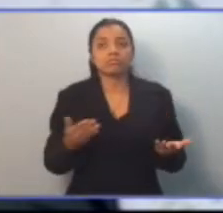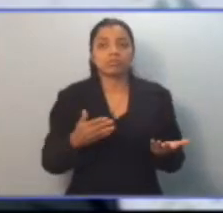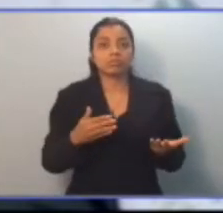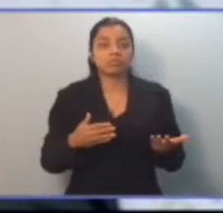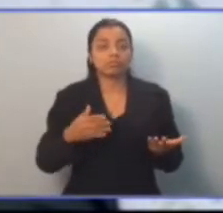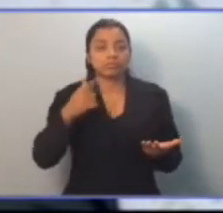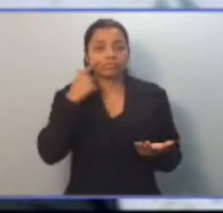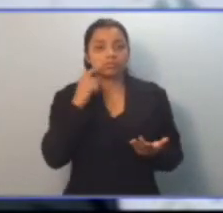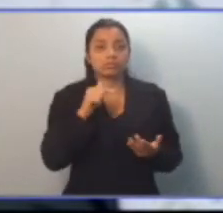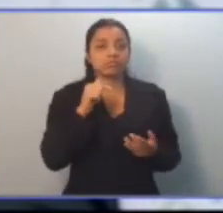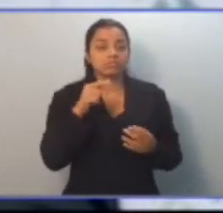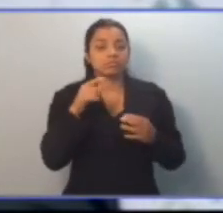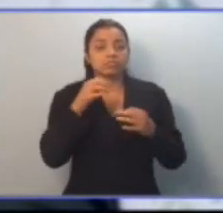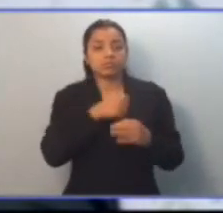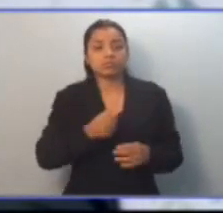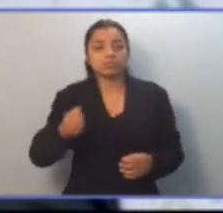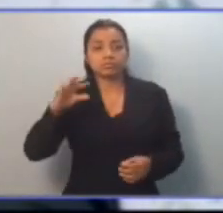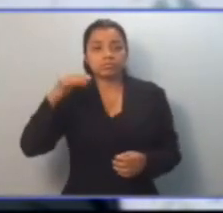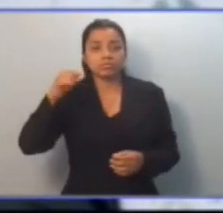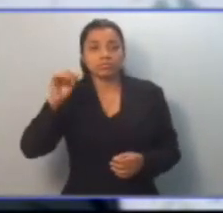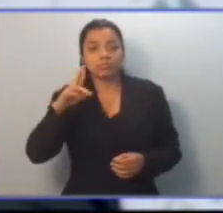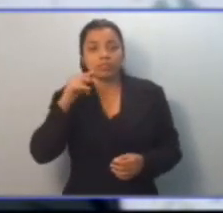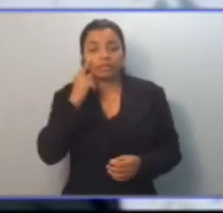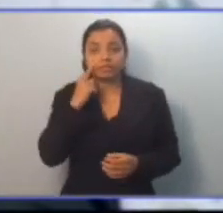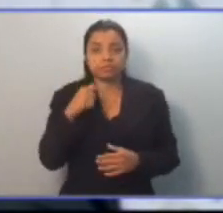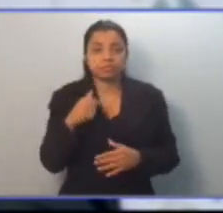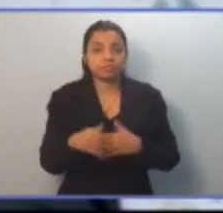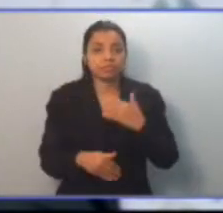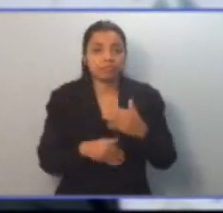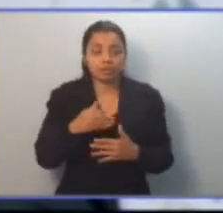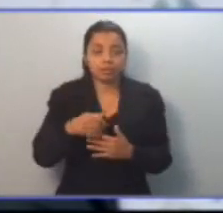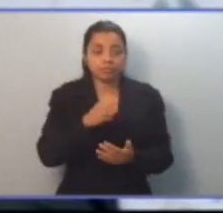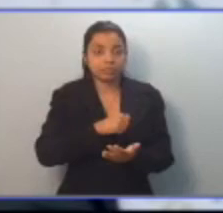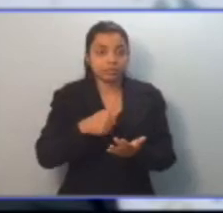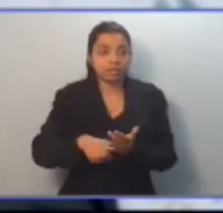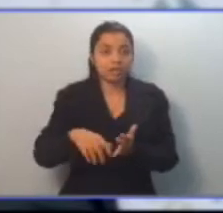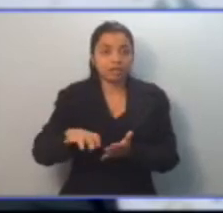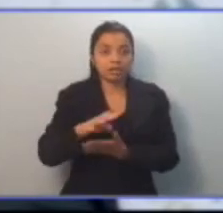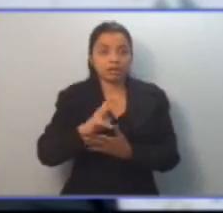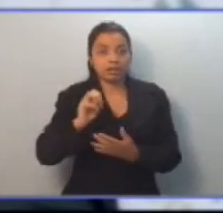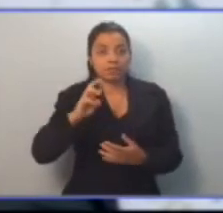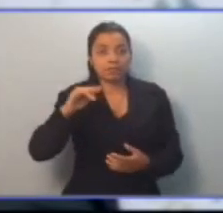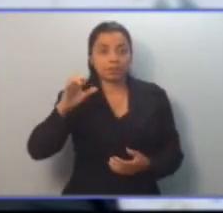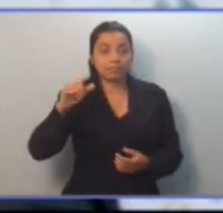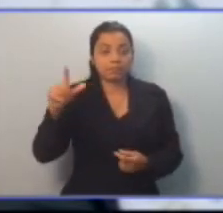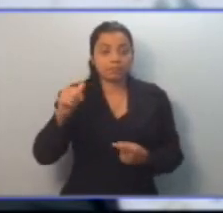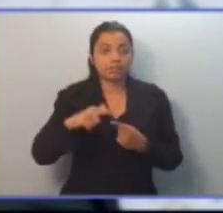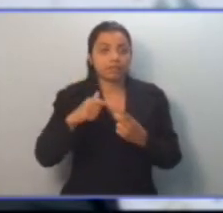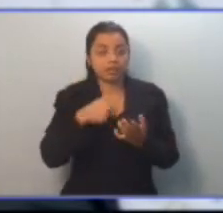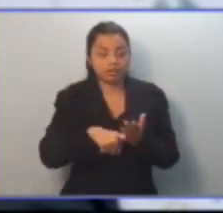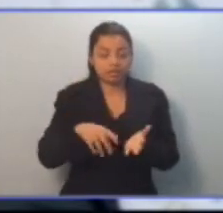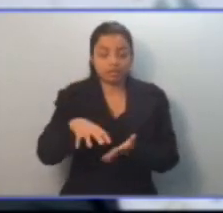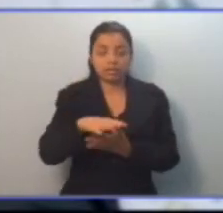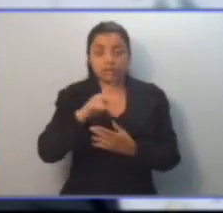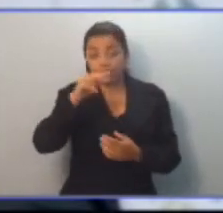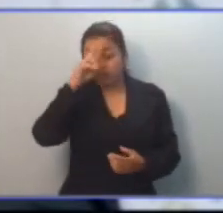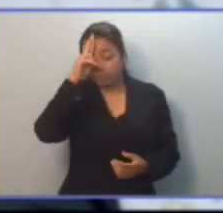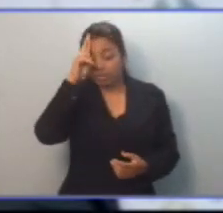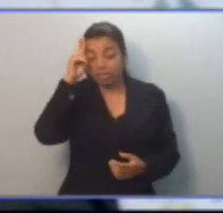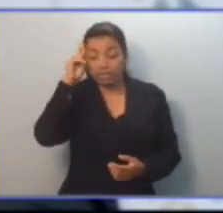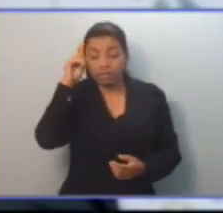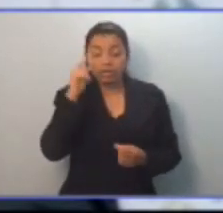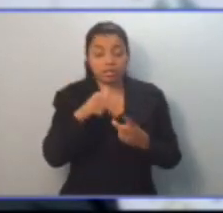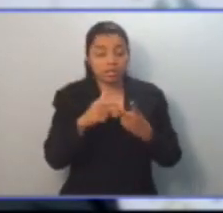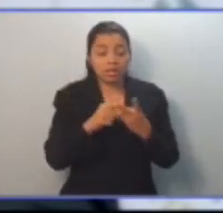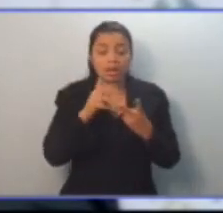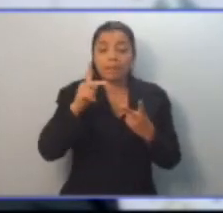fiscales anticorrupción, los fiscales que llevaron los procesos del alcalde de Marbella y el alcalde de Madrid, además de Isabel